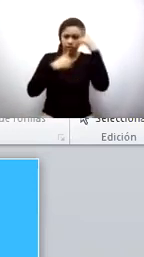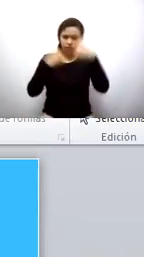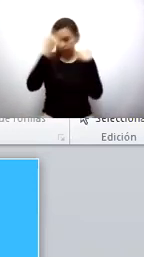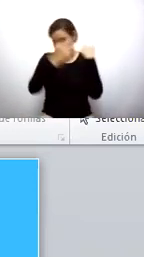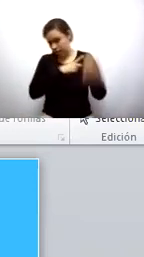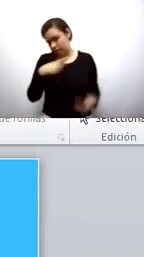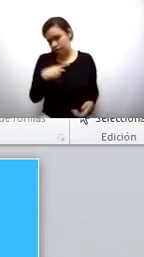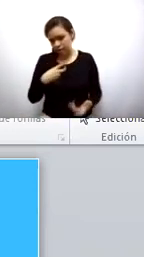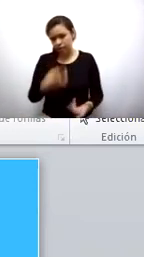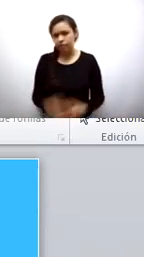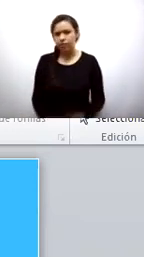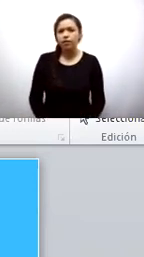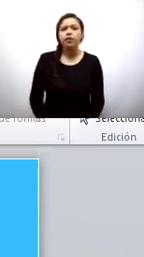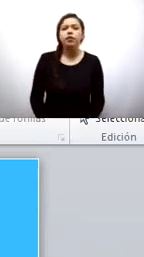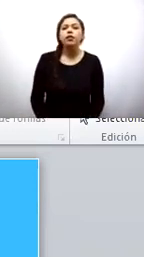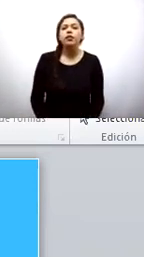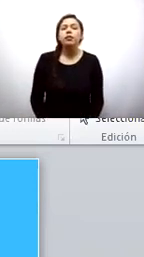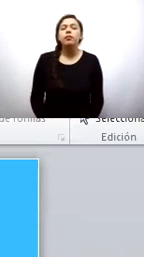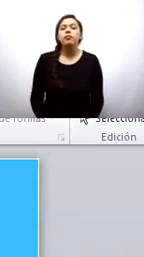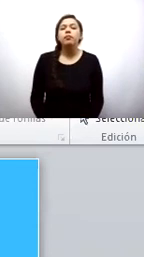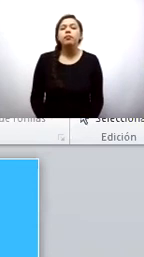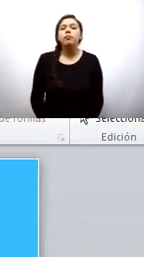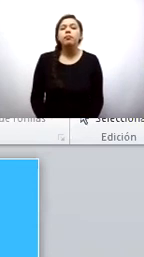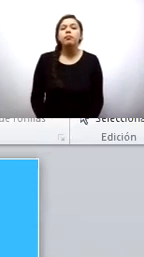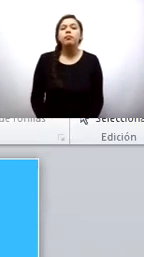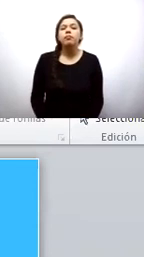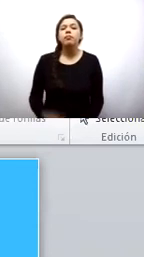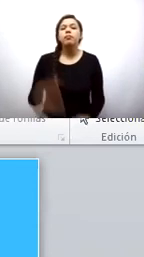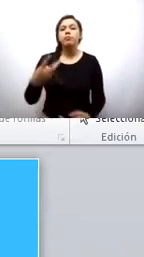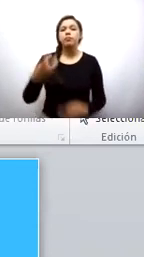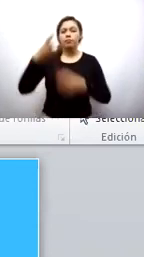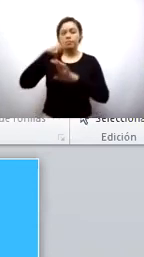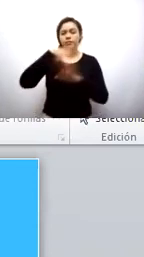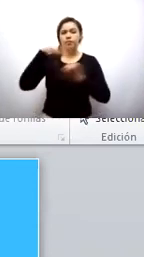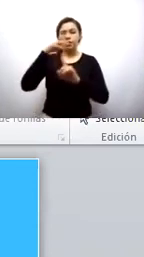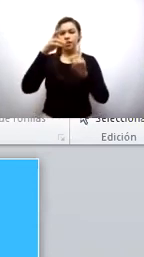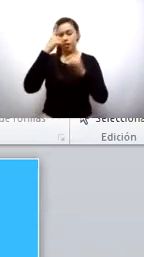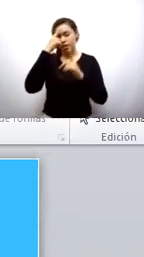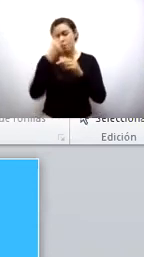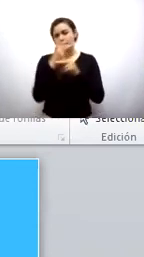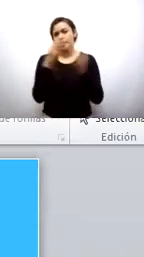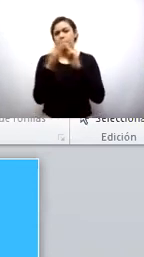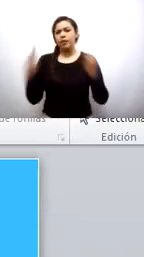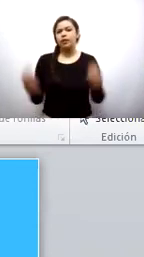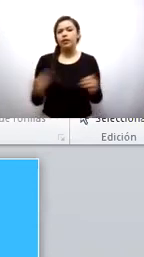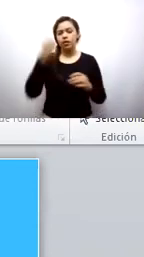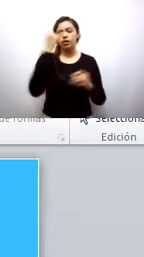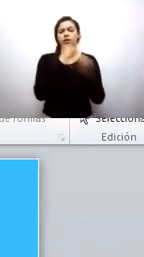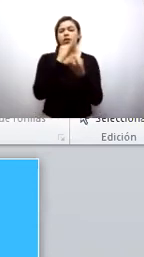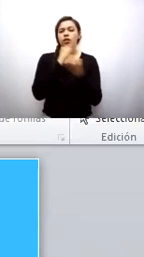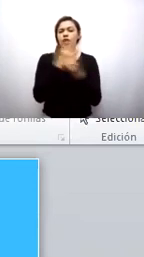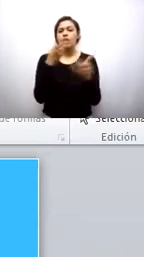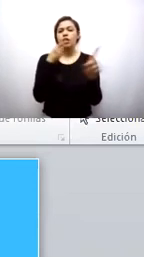ese sentido, aquí tenemos algunas de las expectativas de las herramientas digitales o tecnológicas que tendría que ver